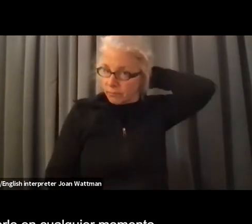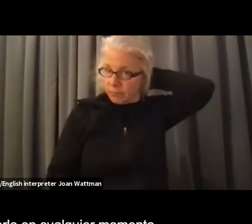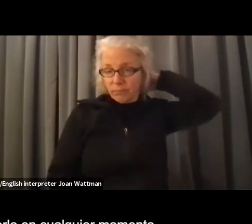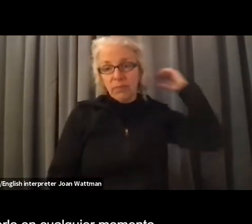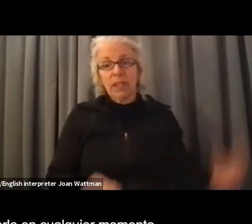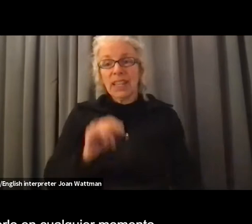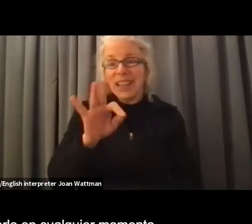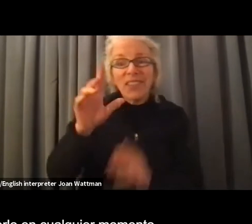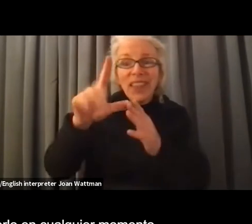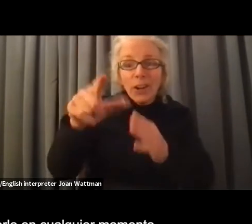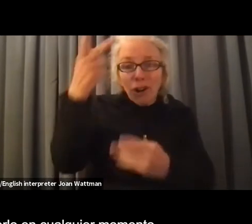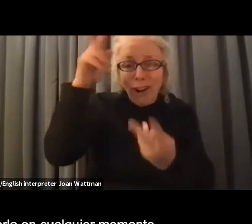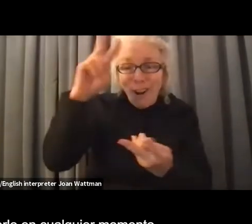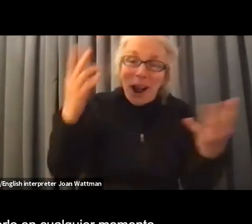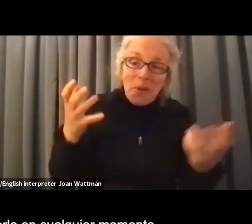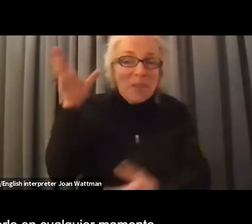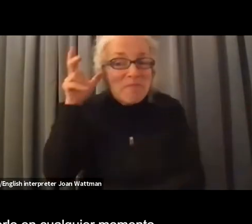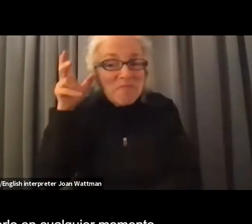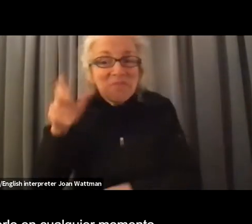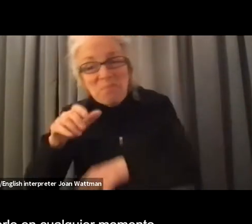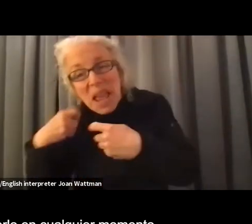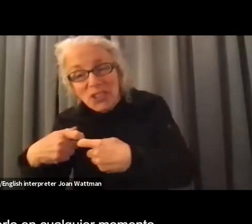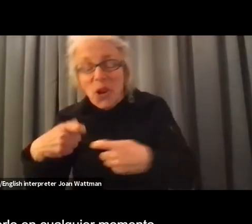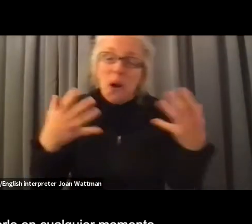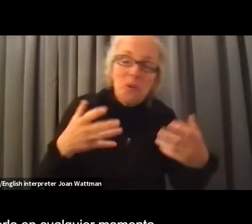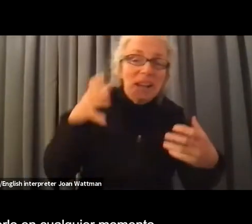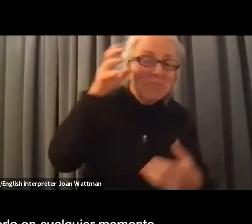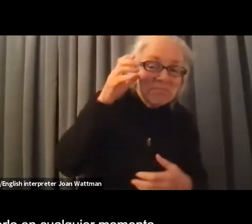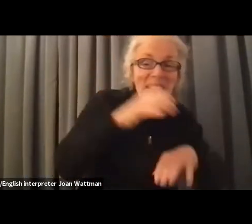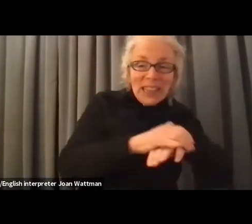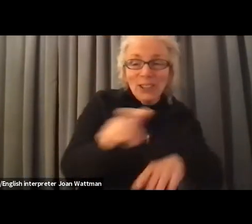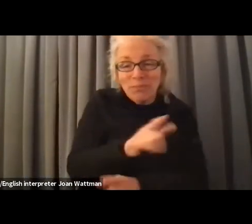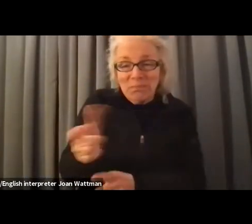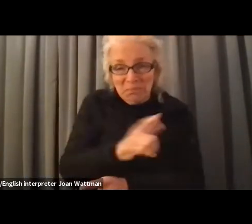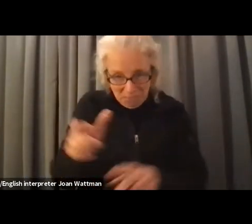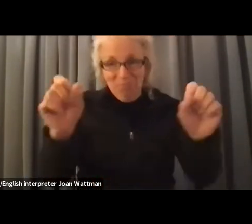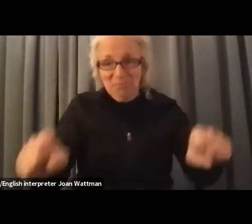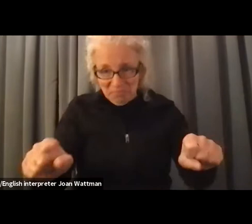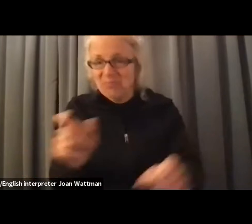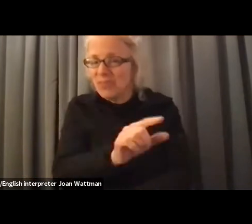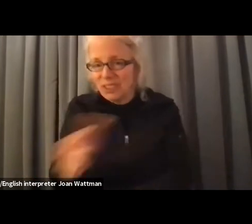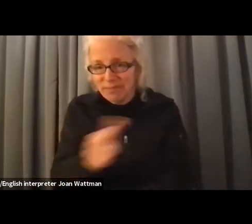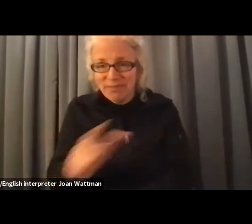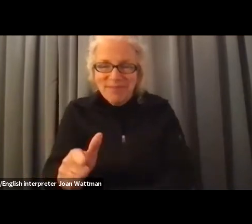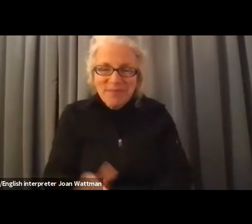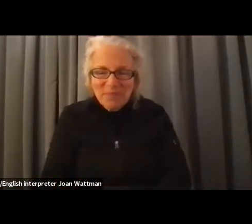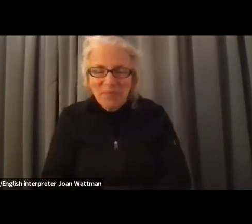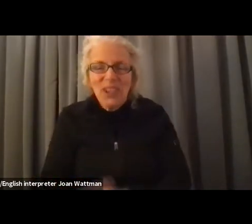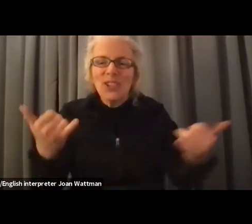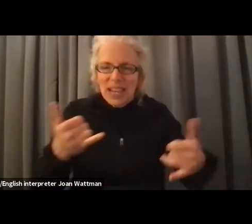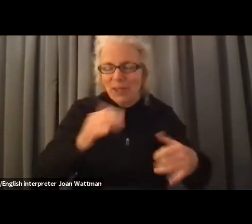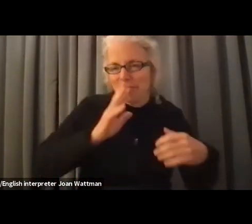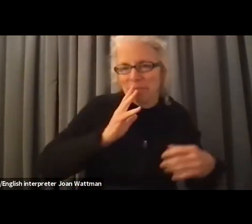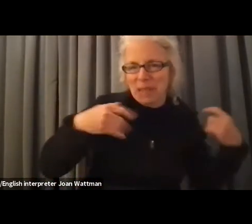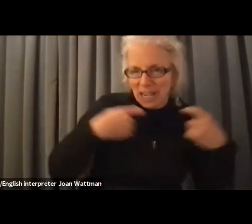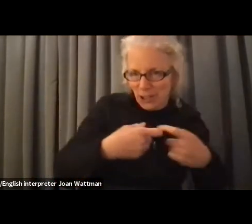switch languages, you can do that at any point throughout the presentation as well. So, bienvenidas. En este